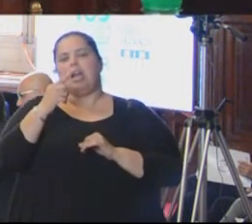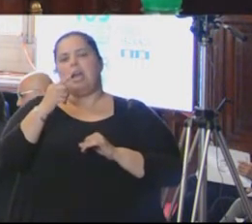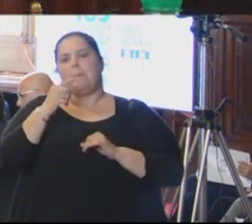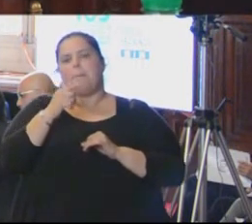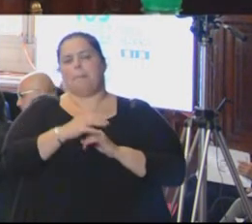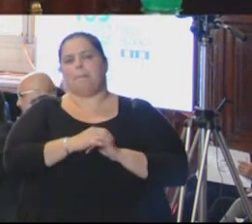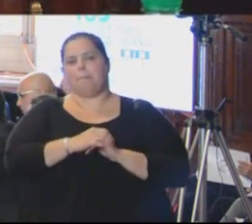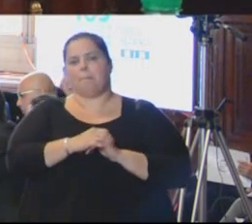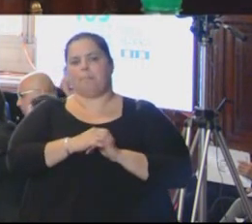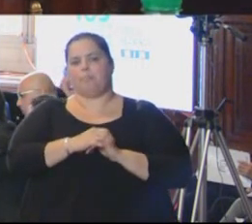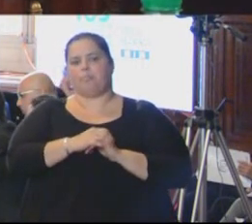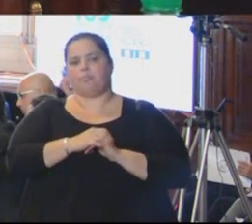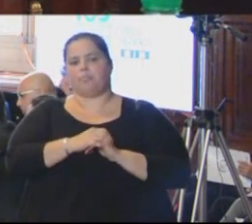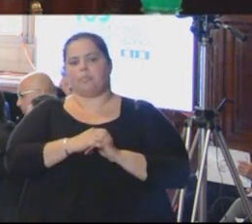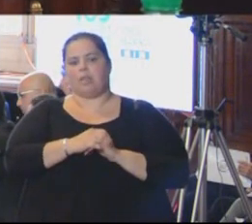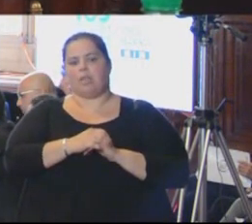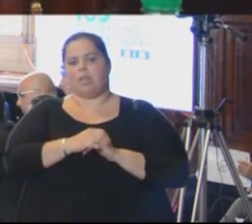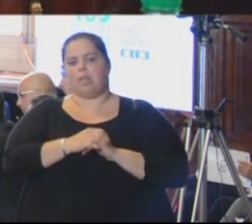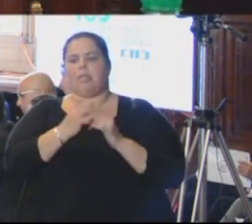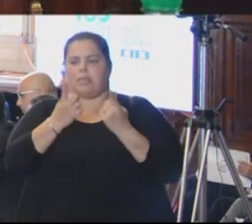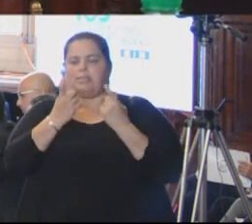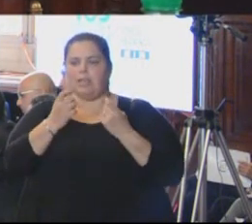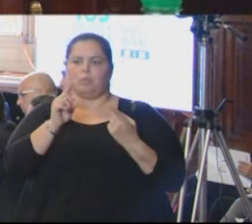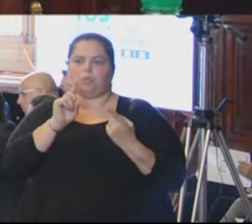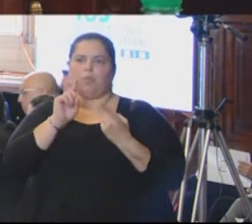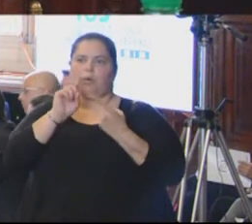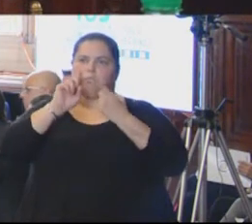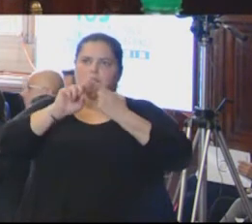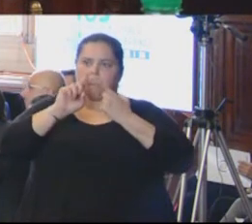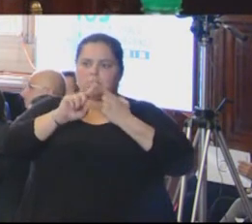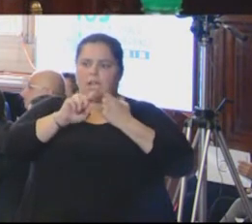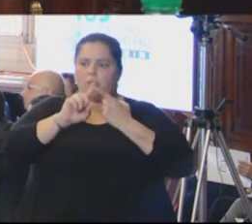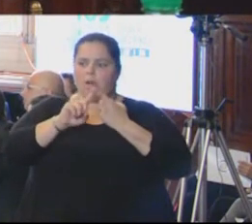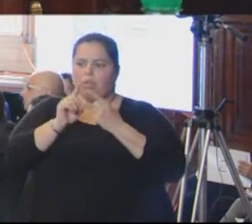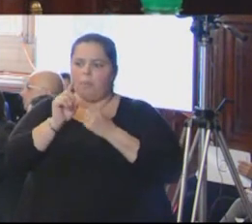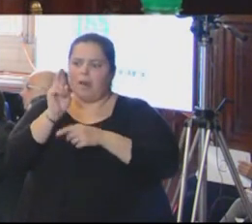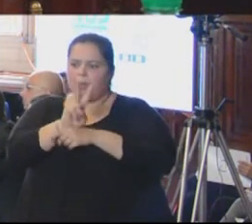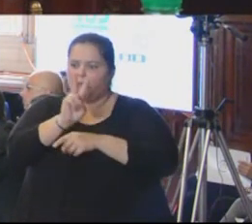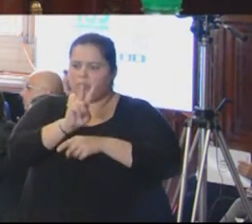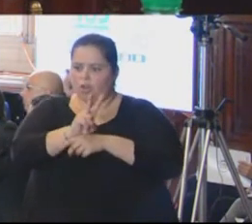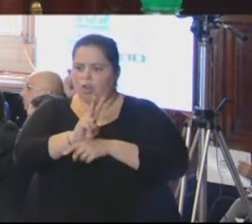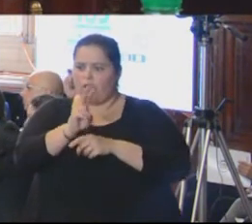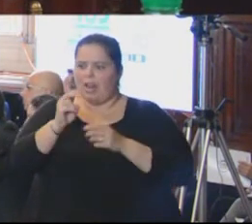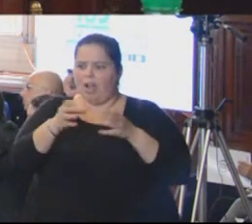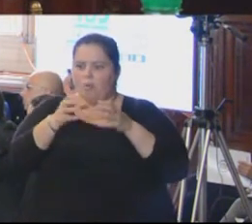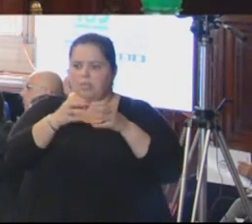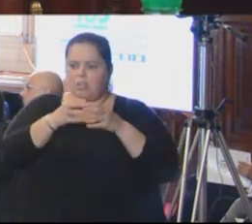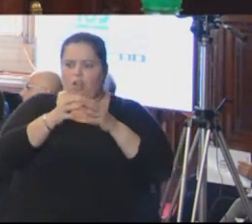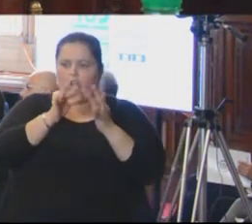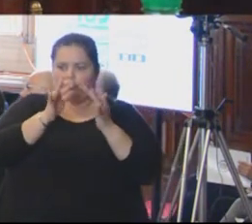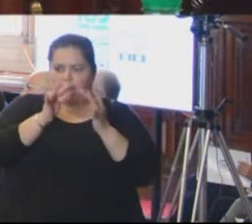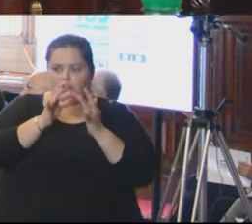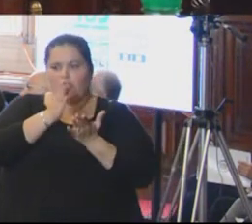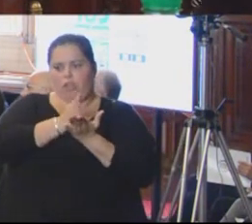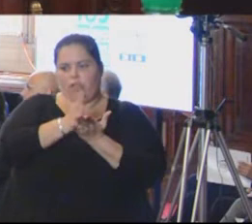directo y oportuno con las organizaciones defensoras de derechos humanos, de tal manera que ante cualquier situación de riesgo se pueda dar una respuesta adecuada en